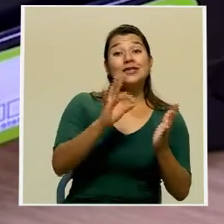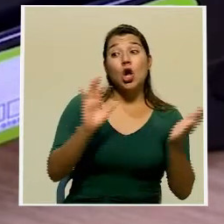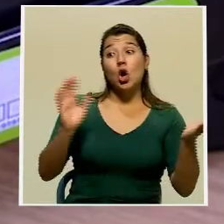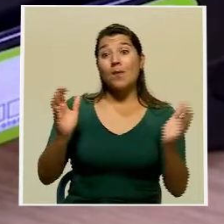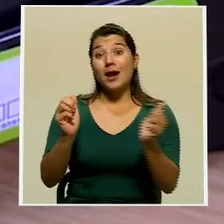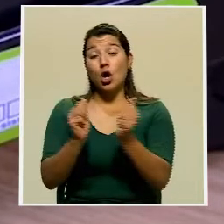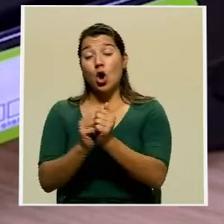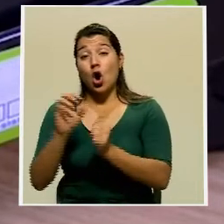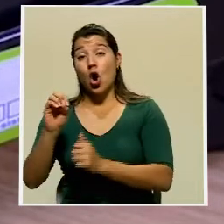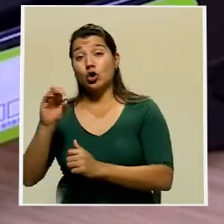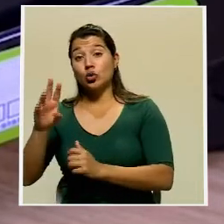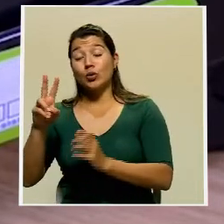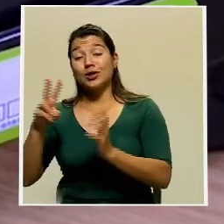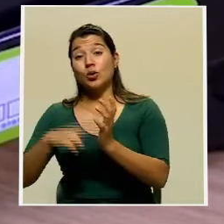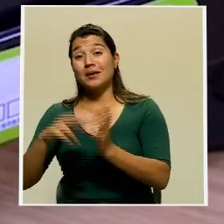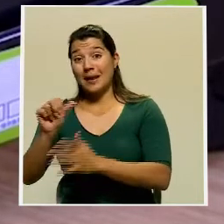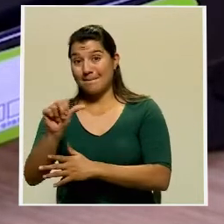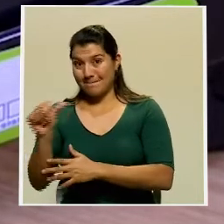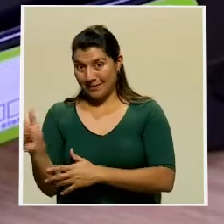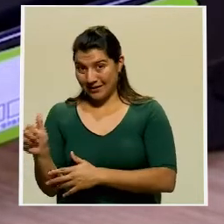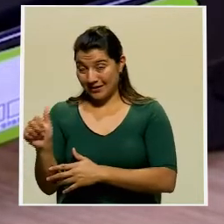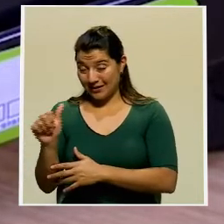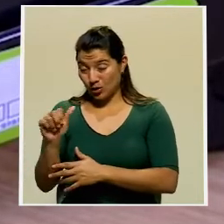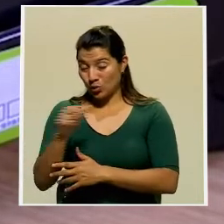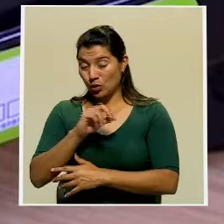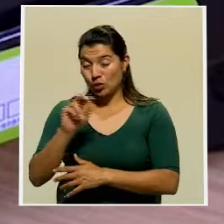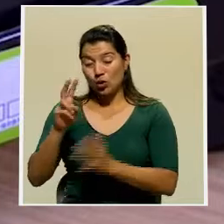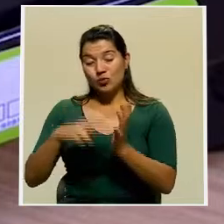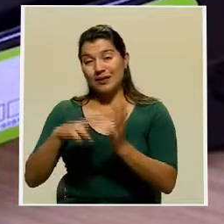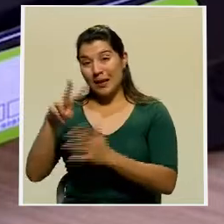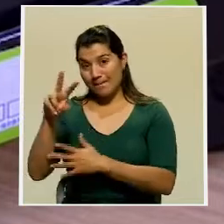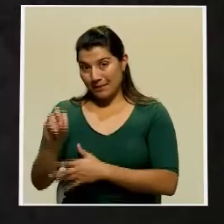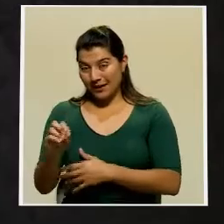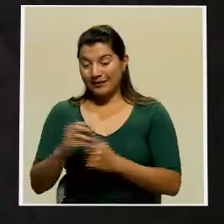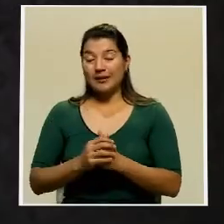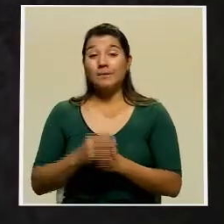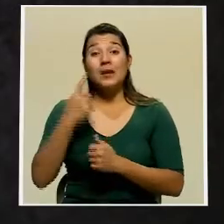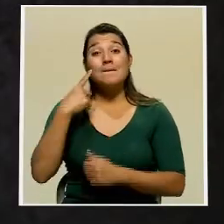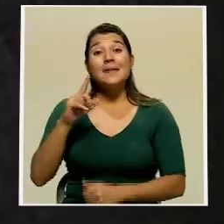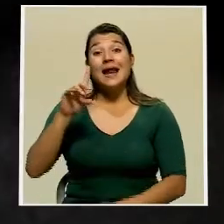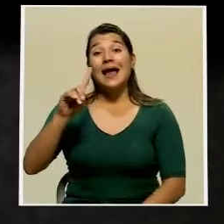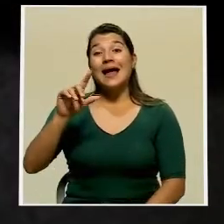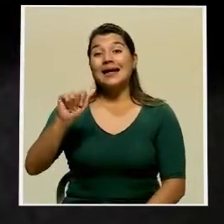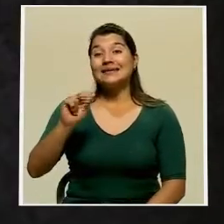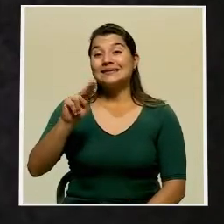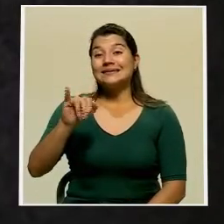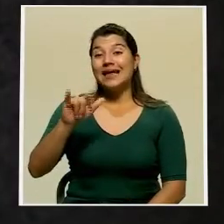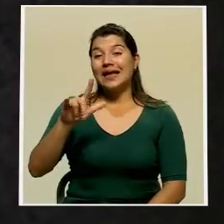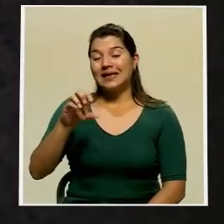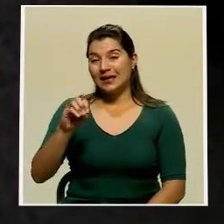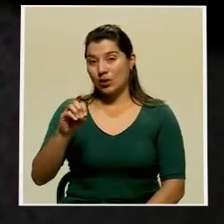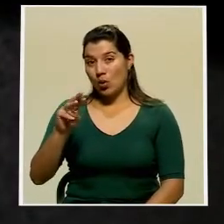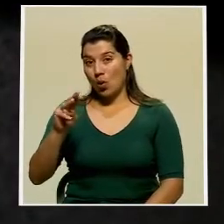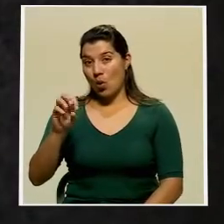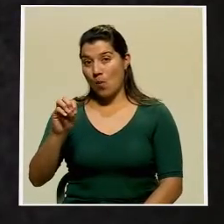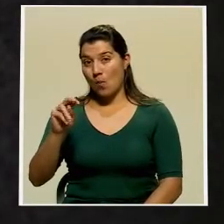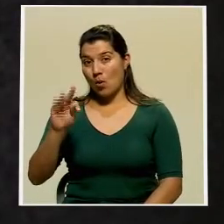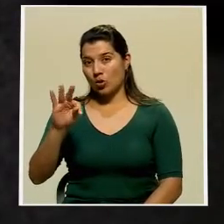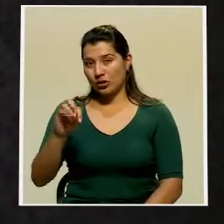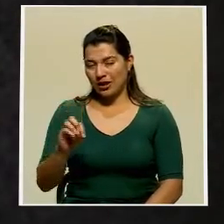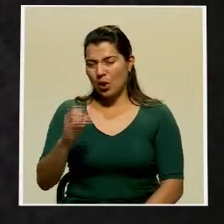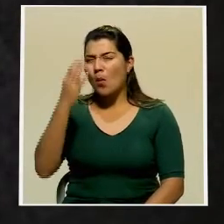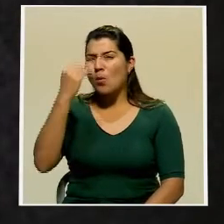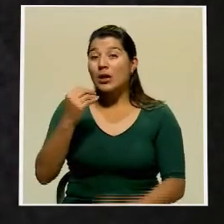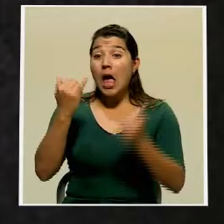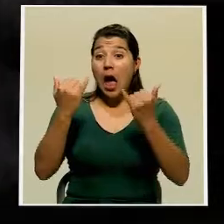esta bajó un 10%. Para Danilo Montero, de la Oficina del Consumidor Financiero, esto se debe a la reducción de tarjetas,